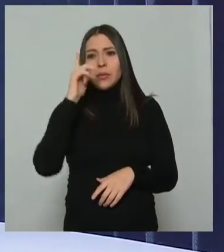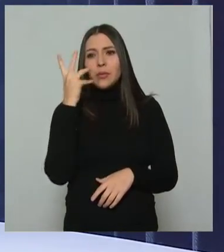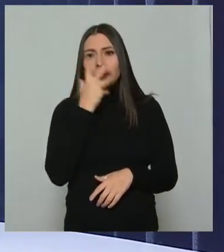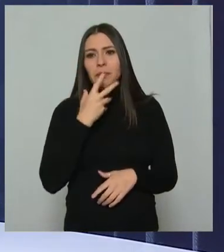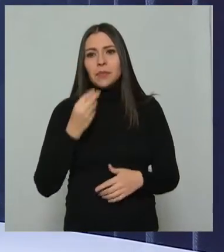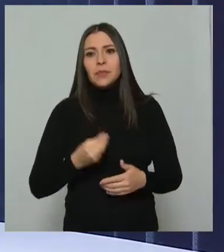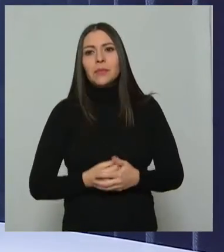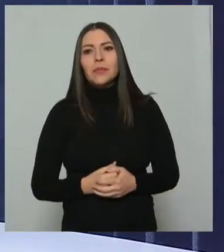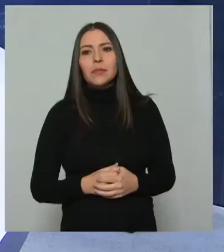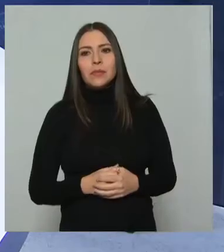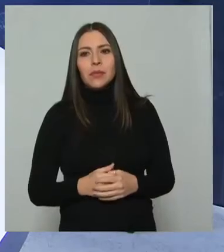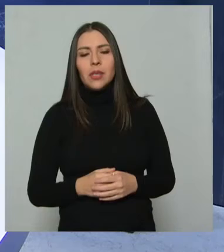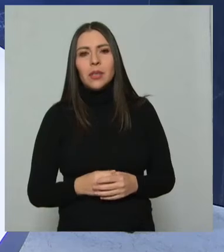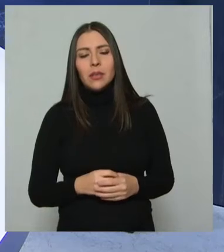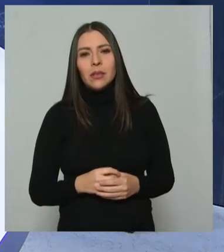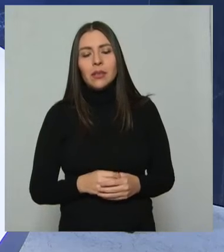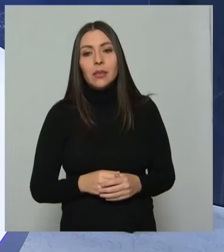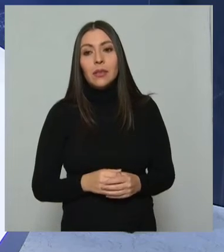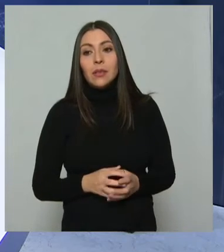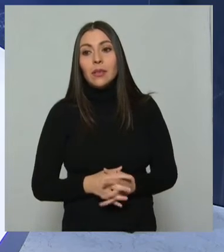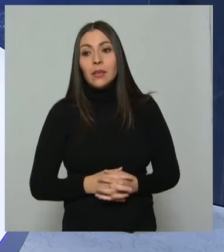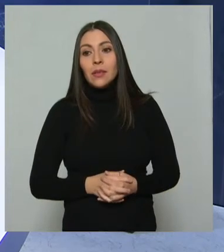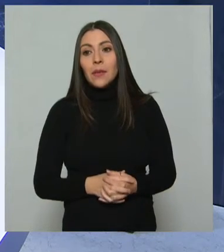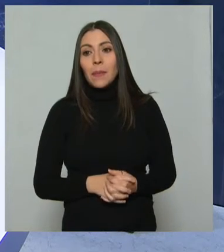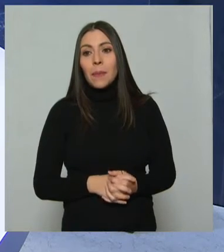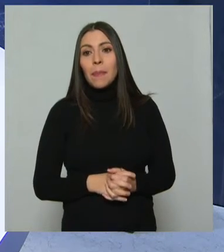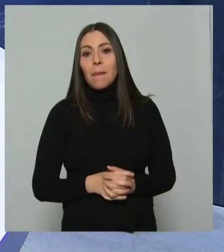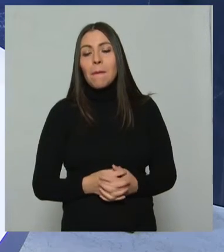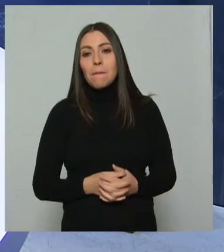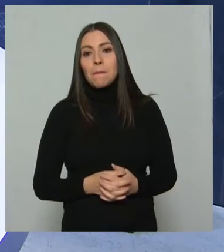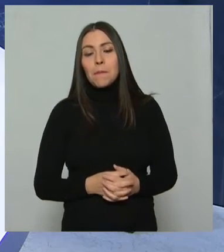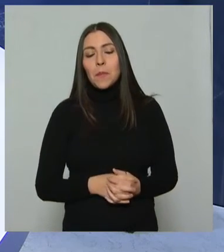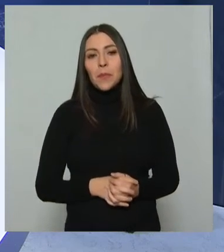¿no? Y como decíamos,